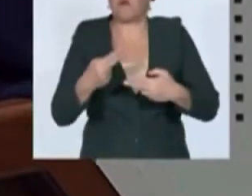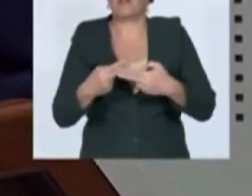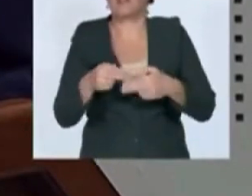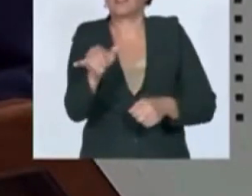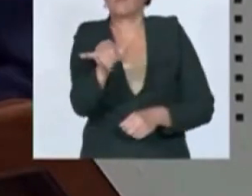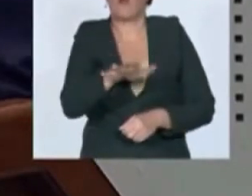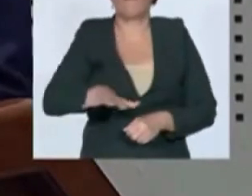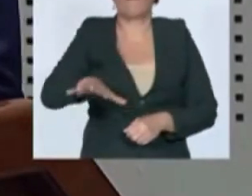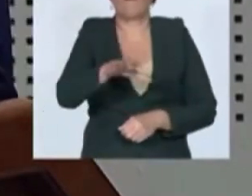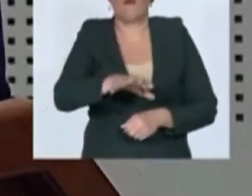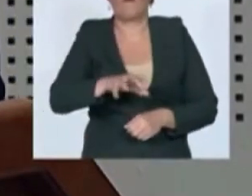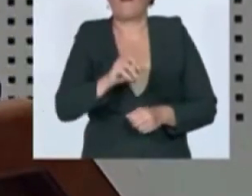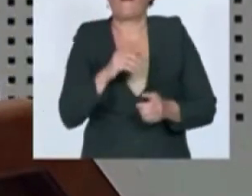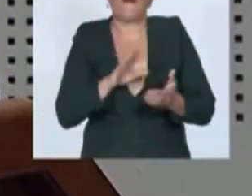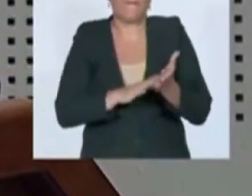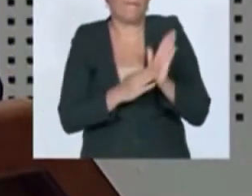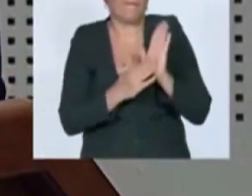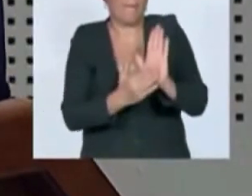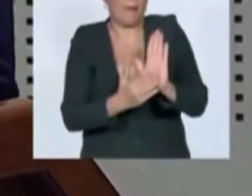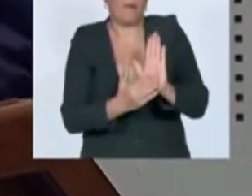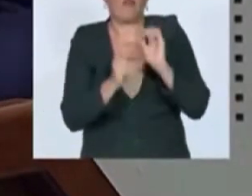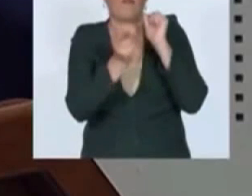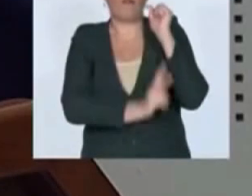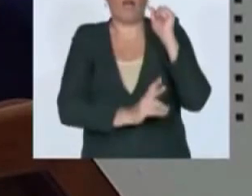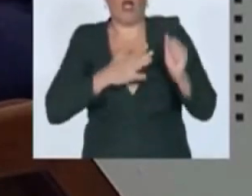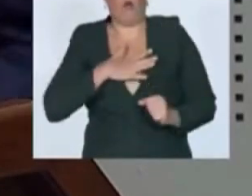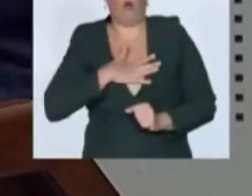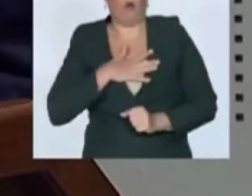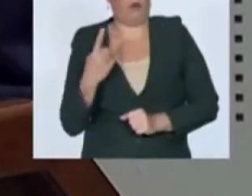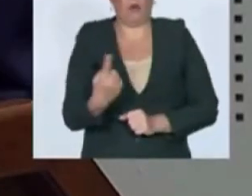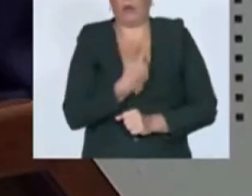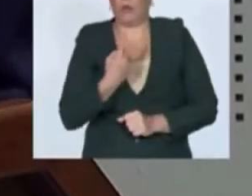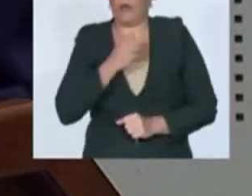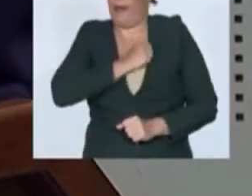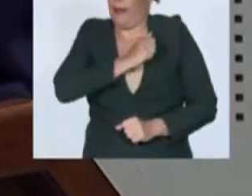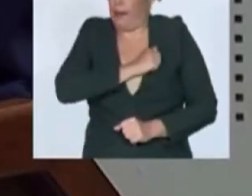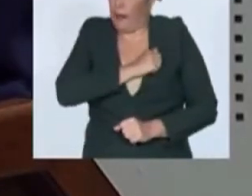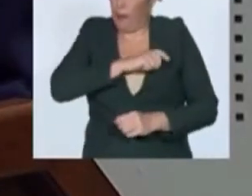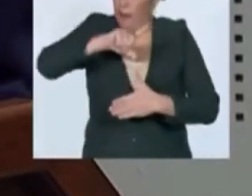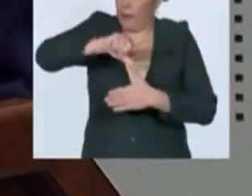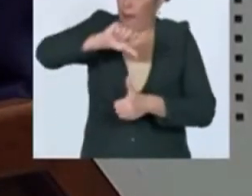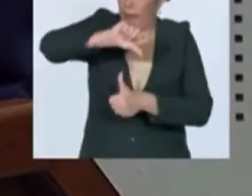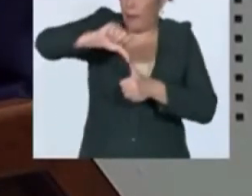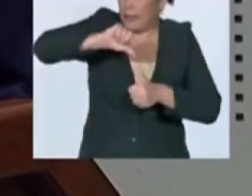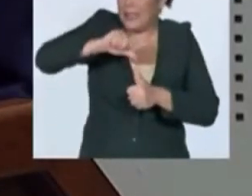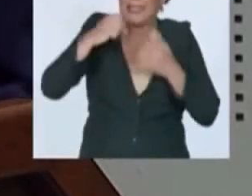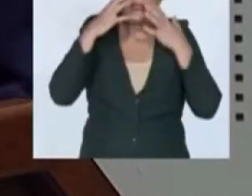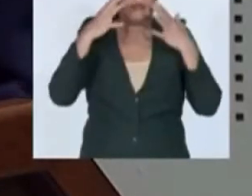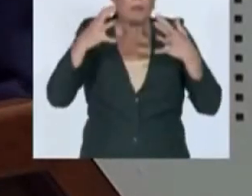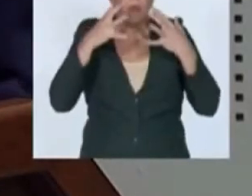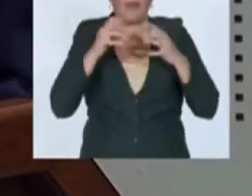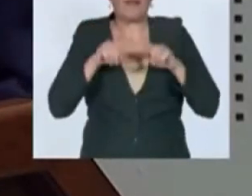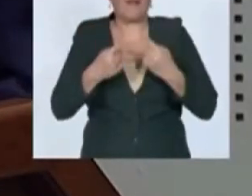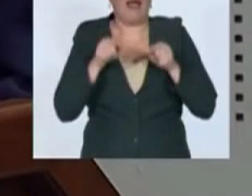ecosistema que refleje nuestros valores compartidos. Aspiramos a convertir la región en un importante polo de